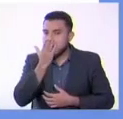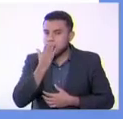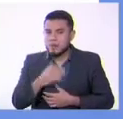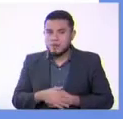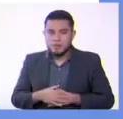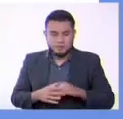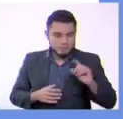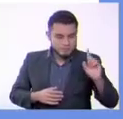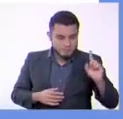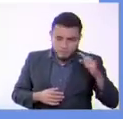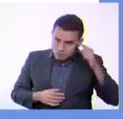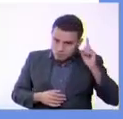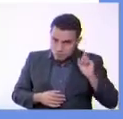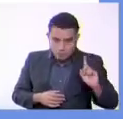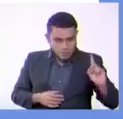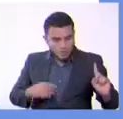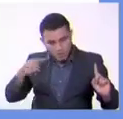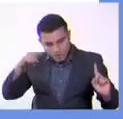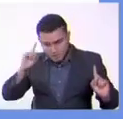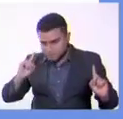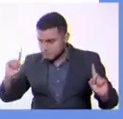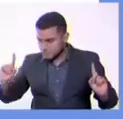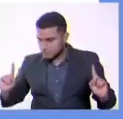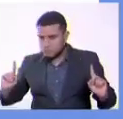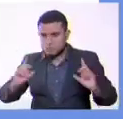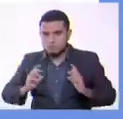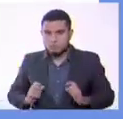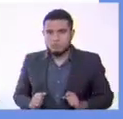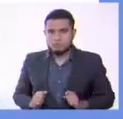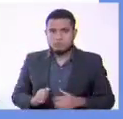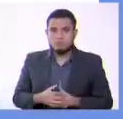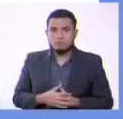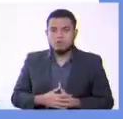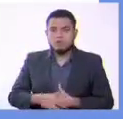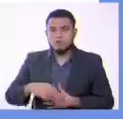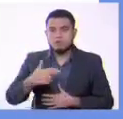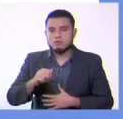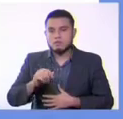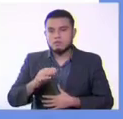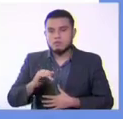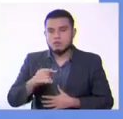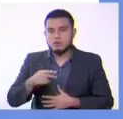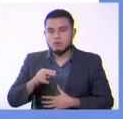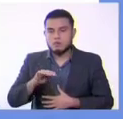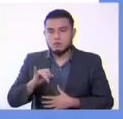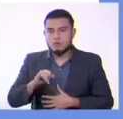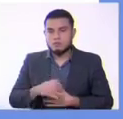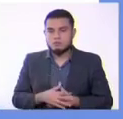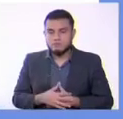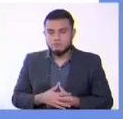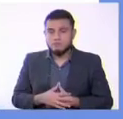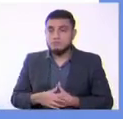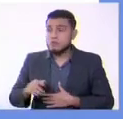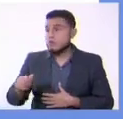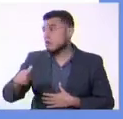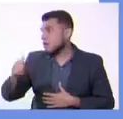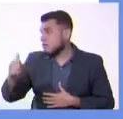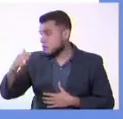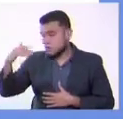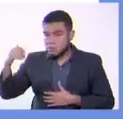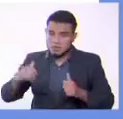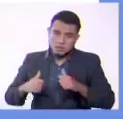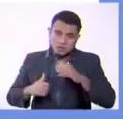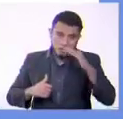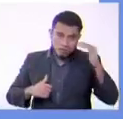personajes que están a la par del gobernante Siyaj Chankawil son precisamente extranjeros, son